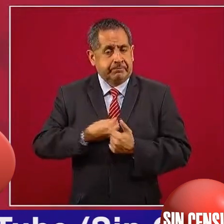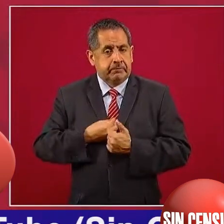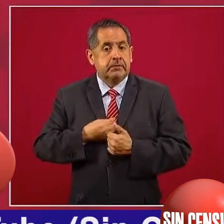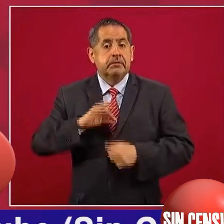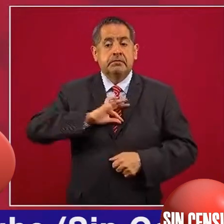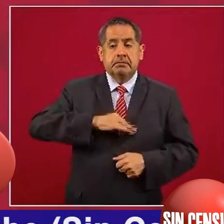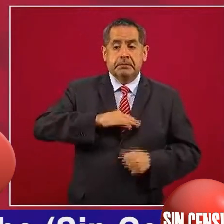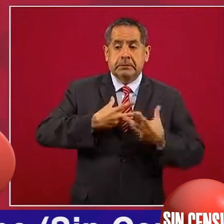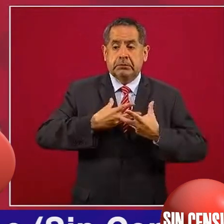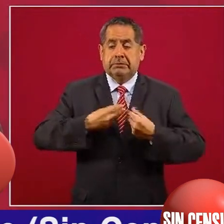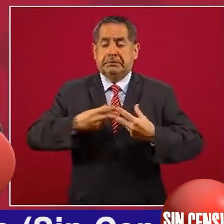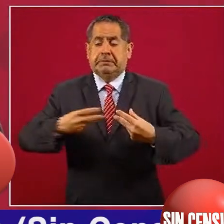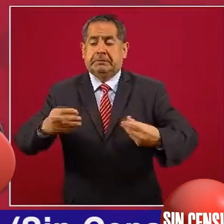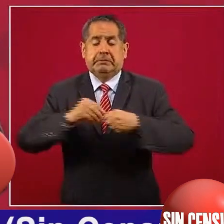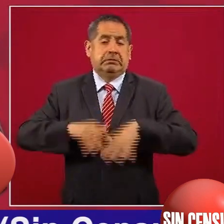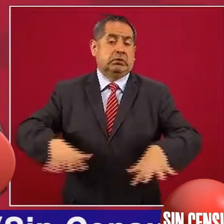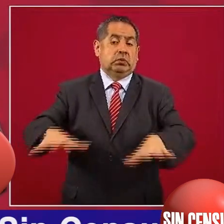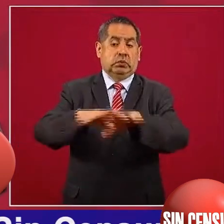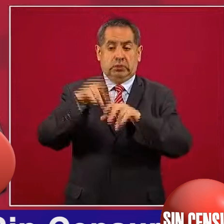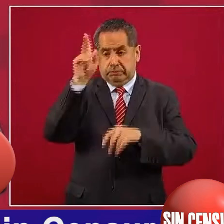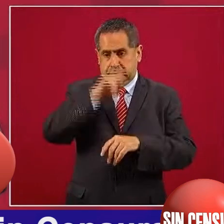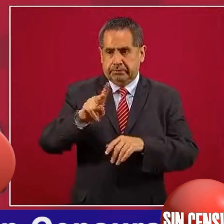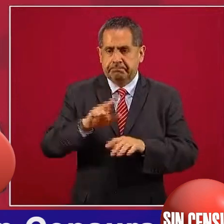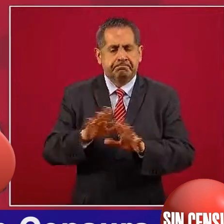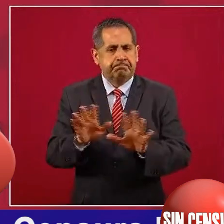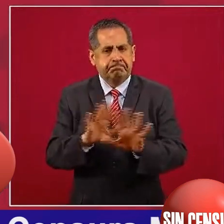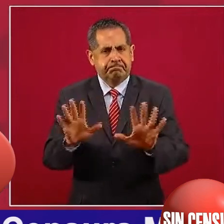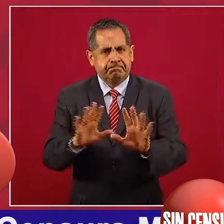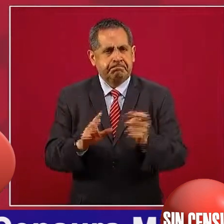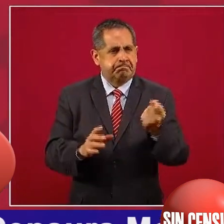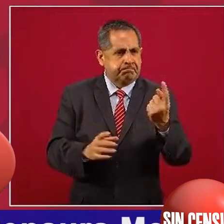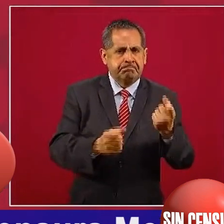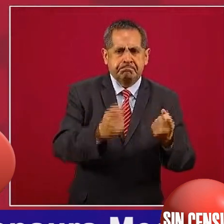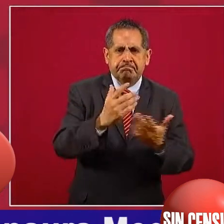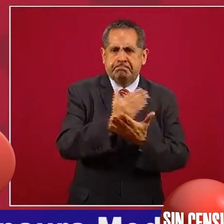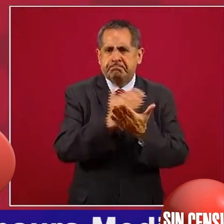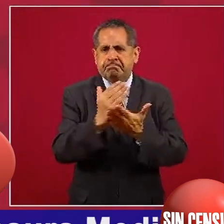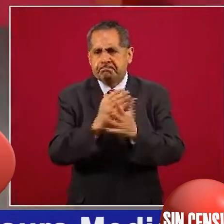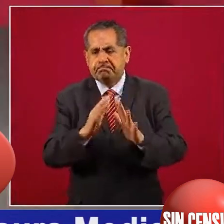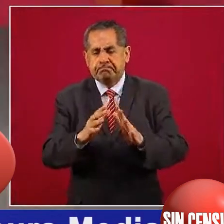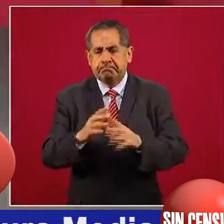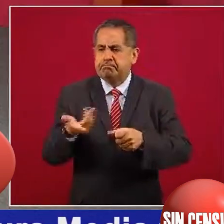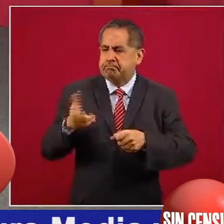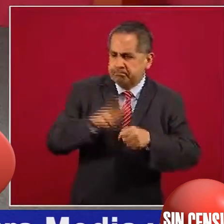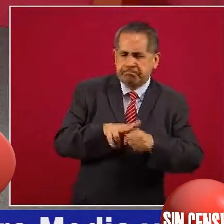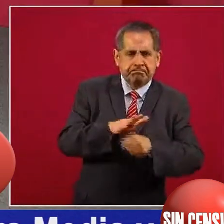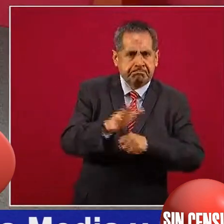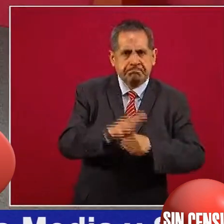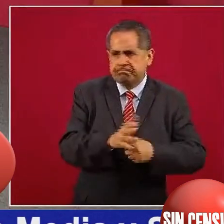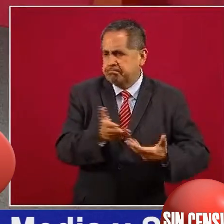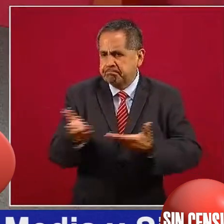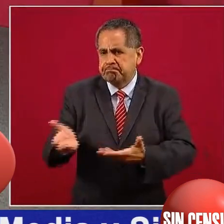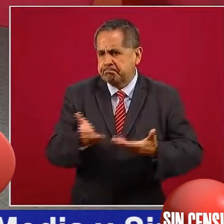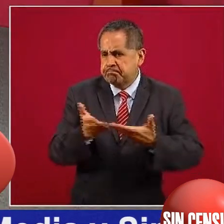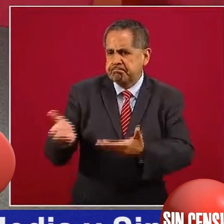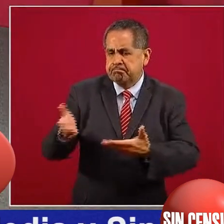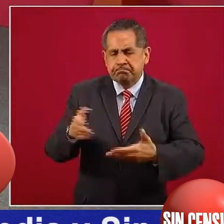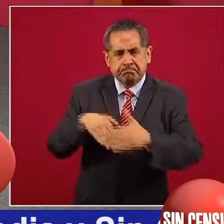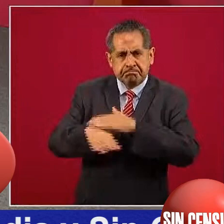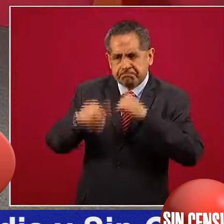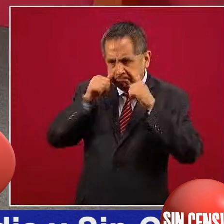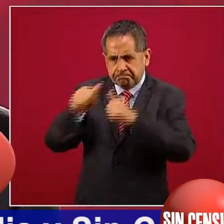y que se pudiera atender a todos los enfermos en hospitales, como lo estamos